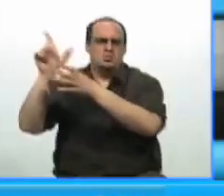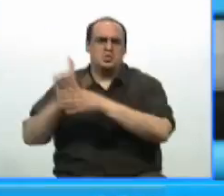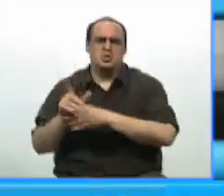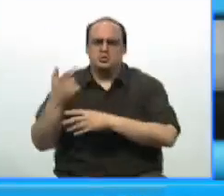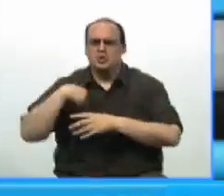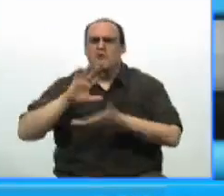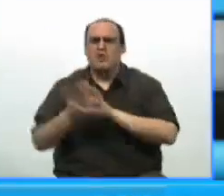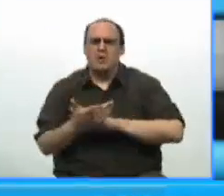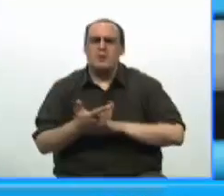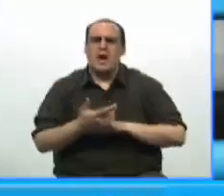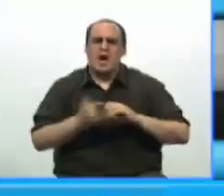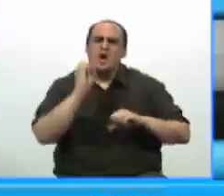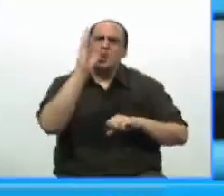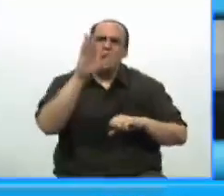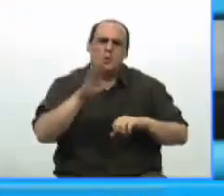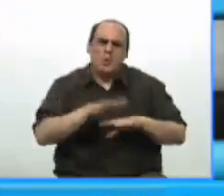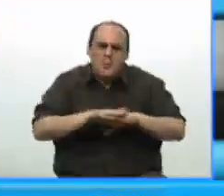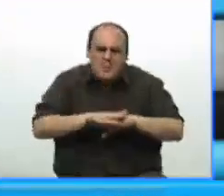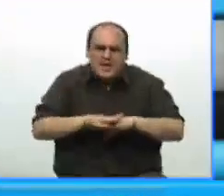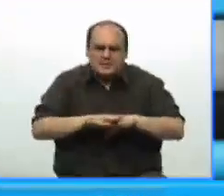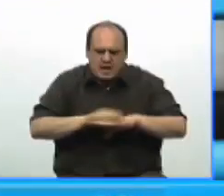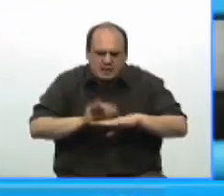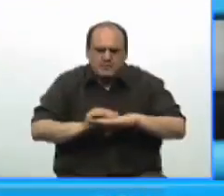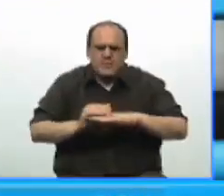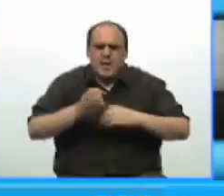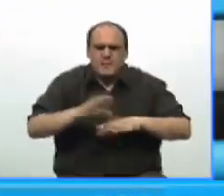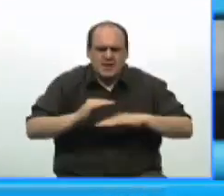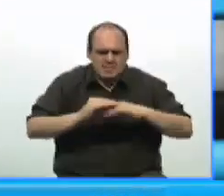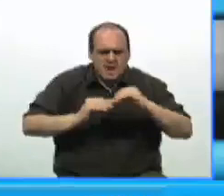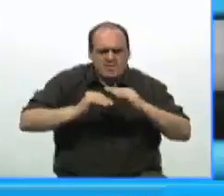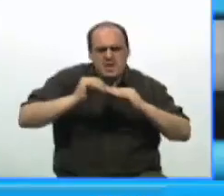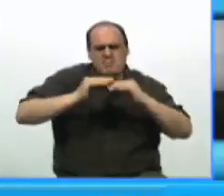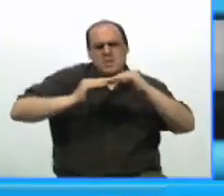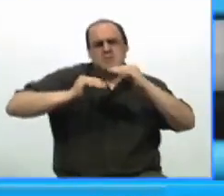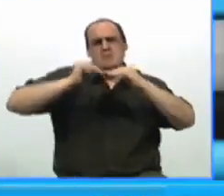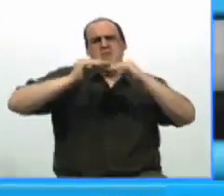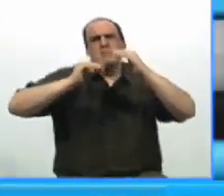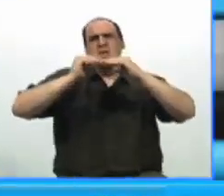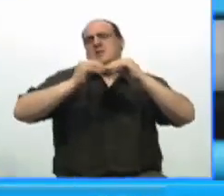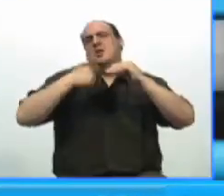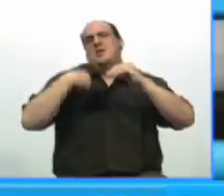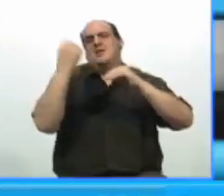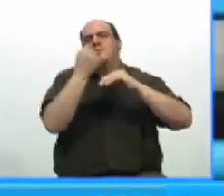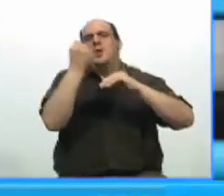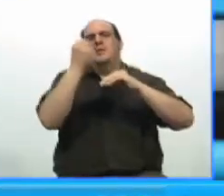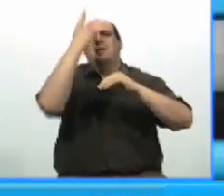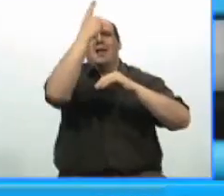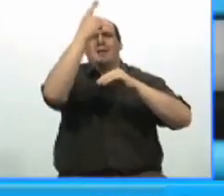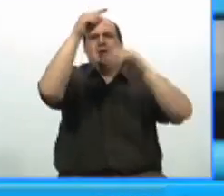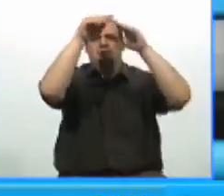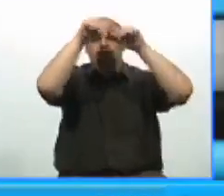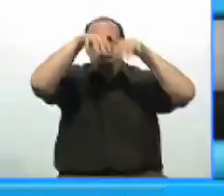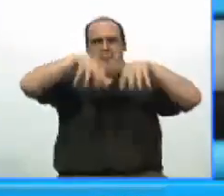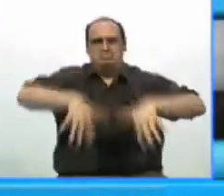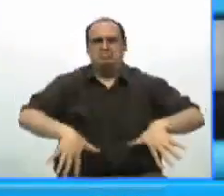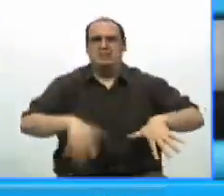plantar los cimientos del club. Y los cimientos del club son desde abajo hasta arriba, ¿no? O sea, tras hacer un trabajo en fútbol infantil, que lo están haciendo los